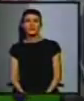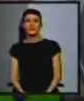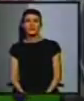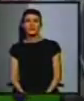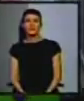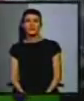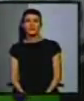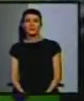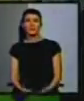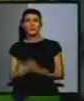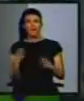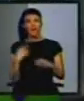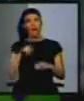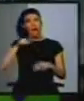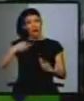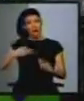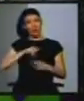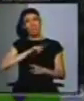ahí está mira, ¿no?